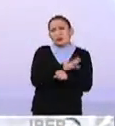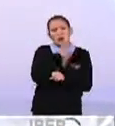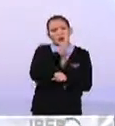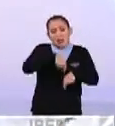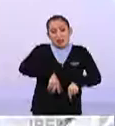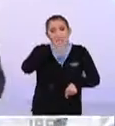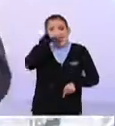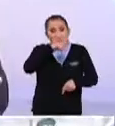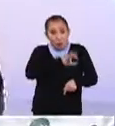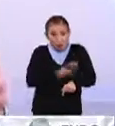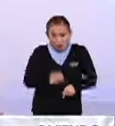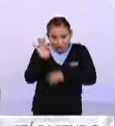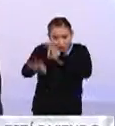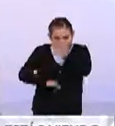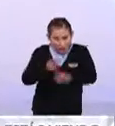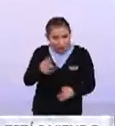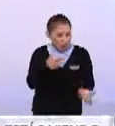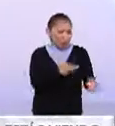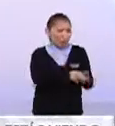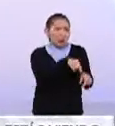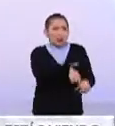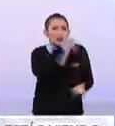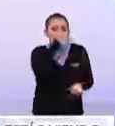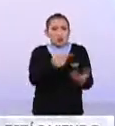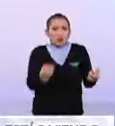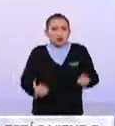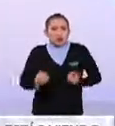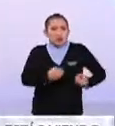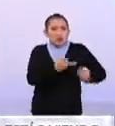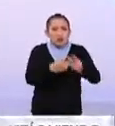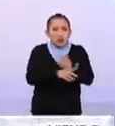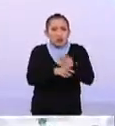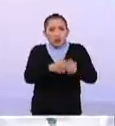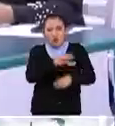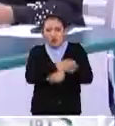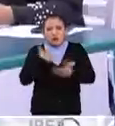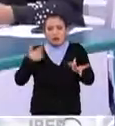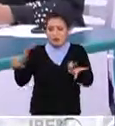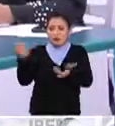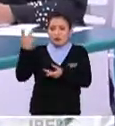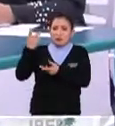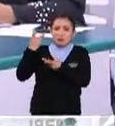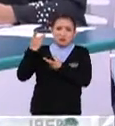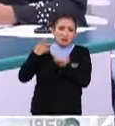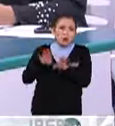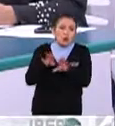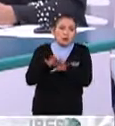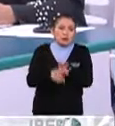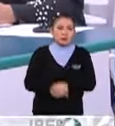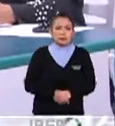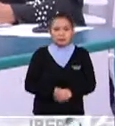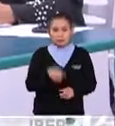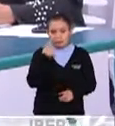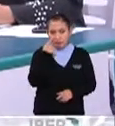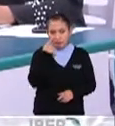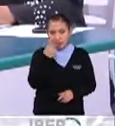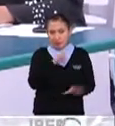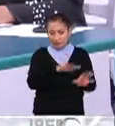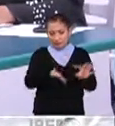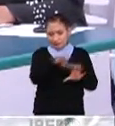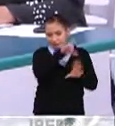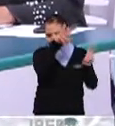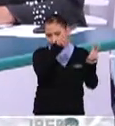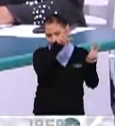a México, tal vez tampoco a los Estados Unidos, ni a los países de tránsito. Mira, creo que primero que nada en la cuestión